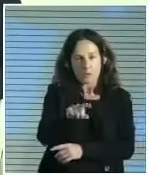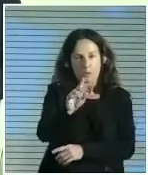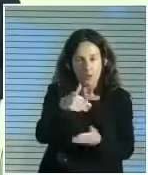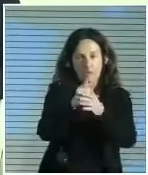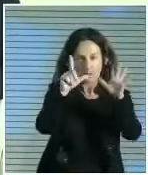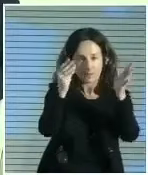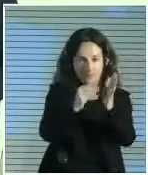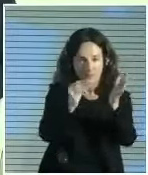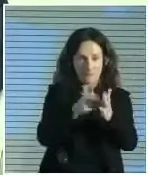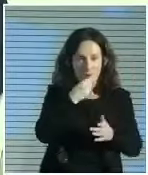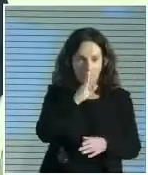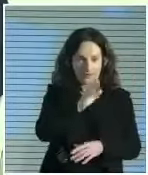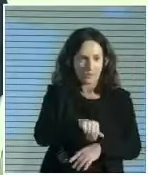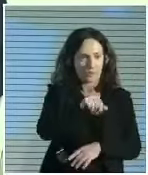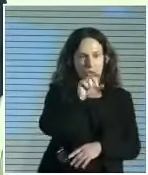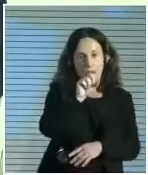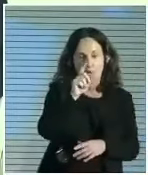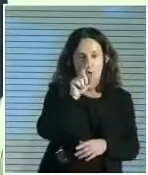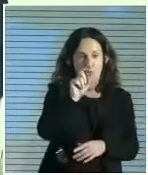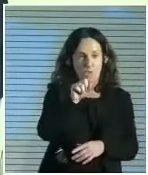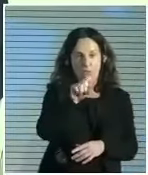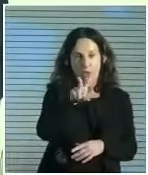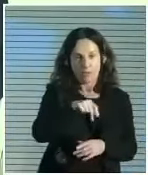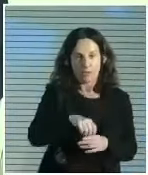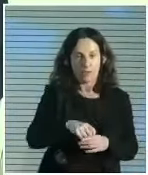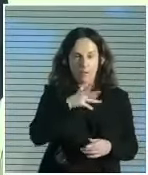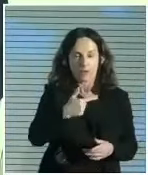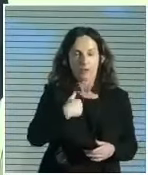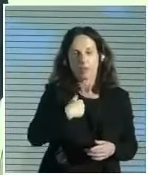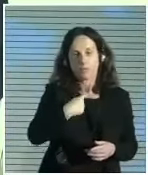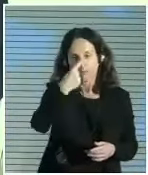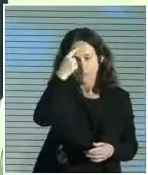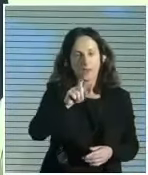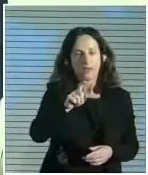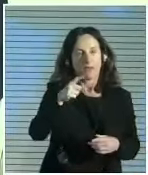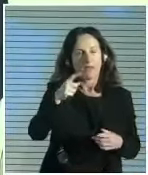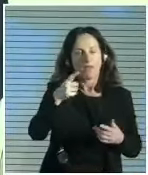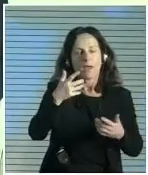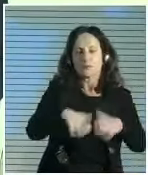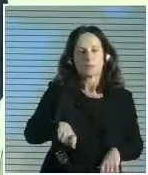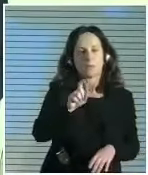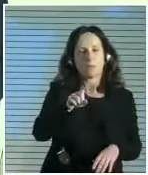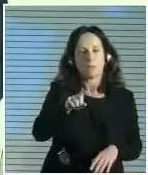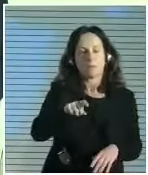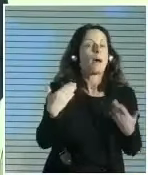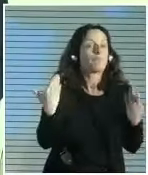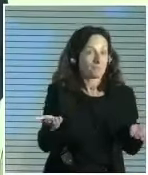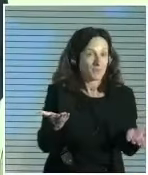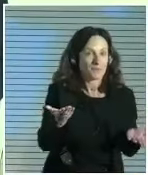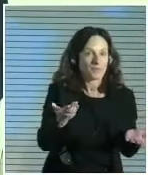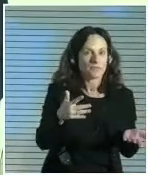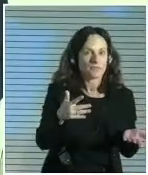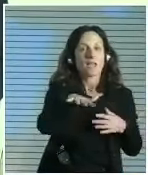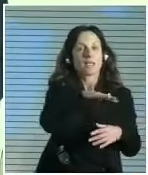vez de buscar el 12. Por la inmediatez. Yo creo que también hay que hacer entender a los gestores de destino que esto no